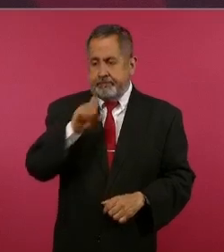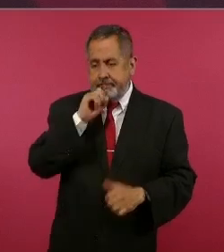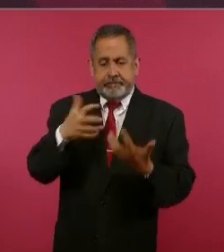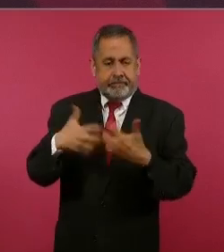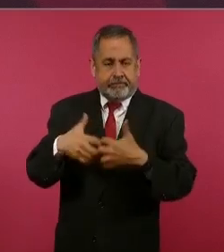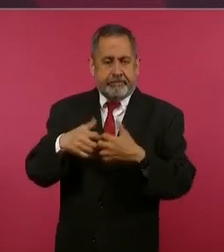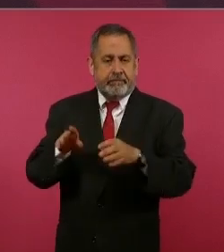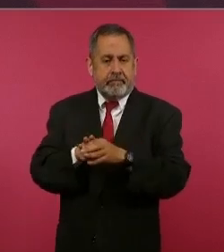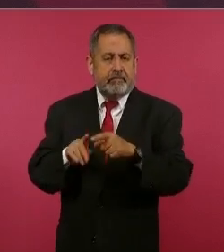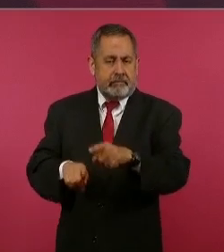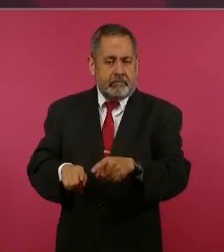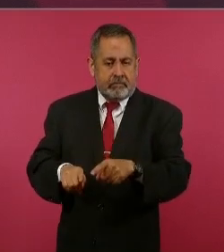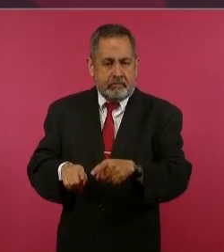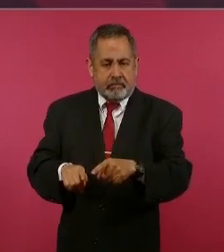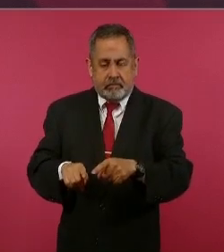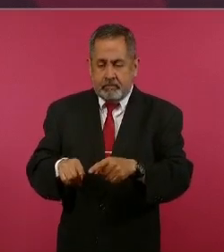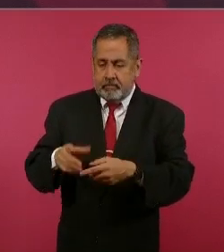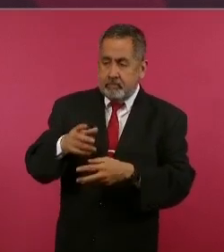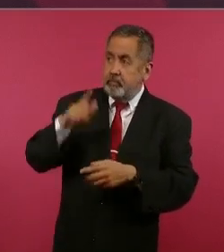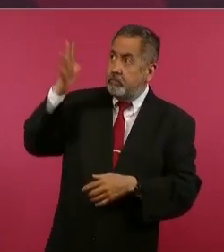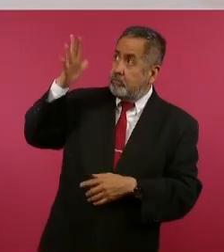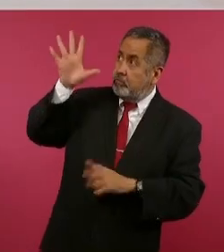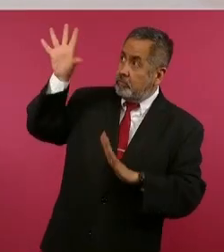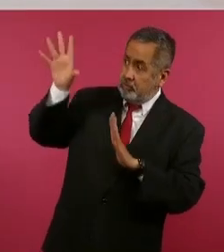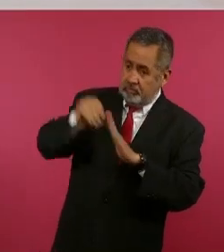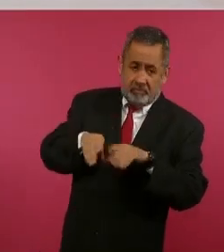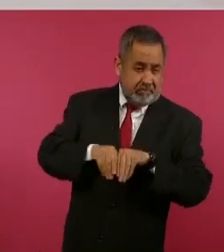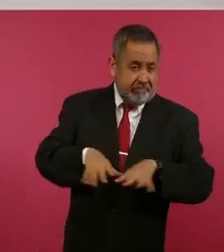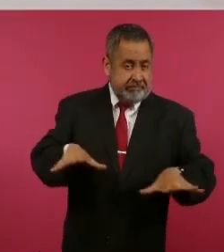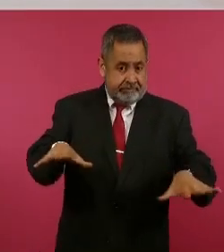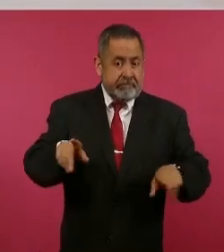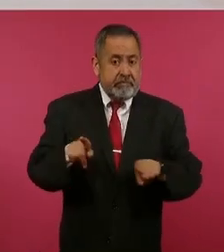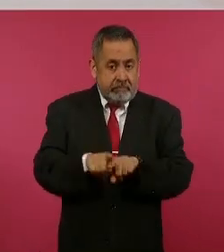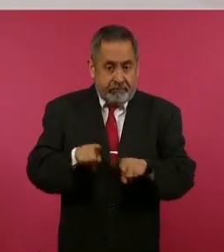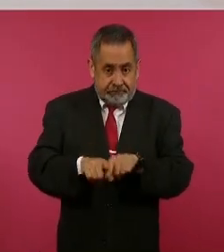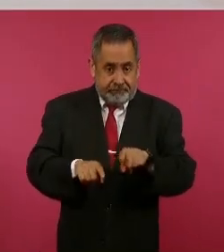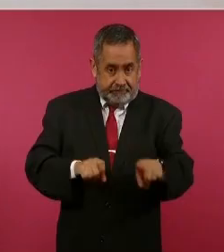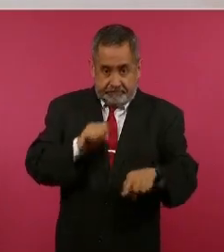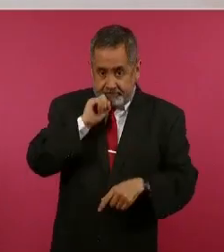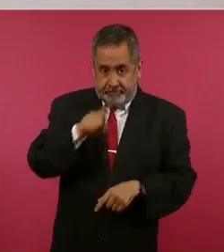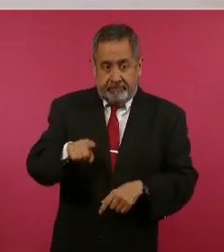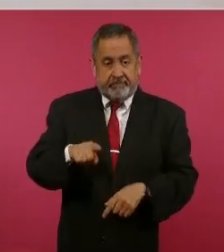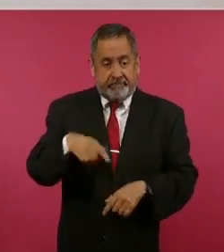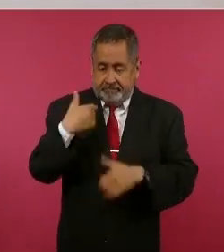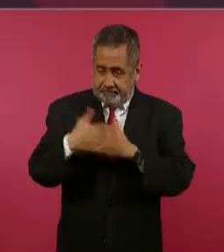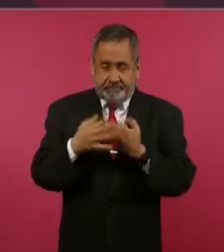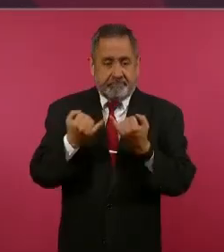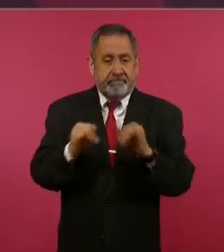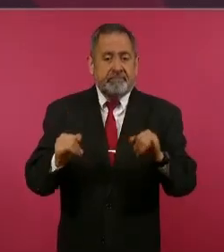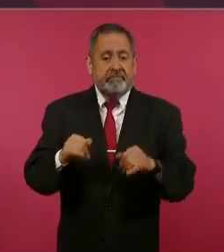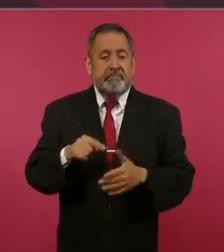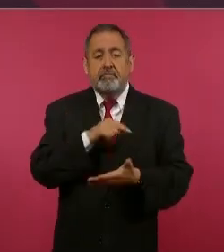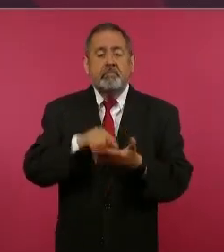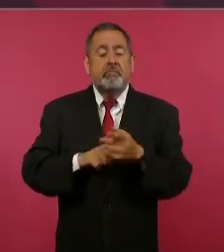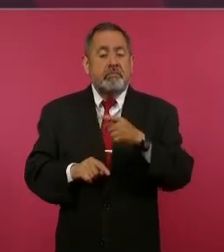planta fotovoltaica de